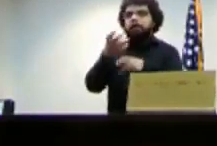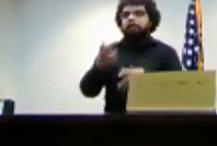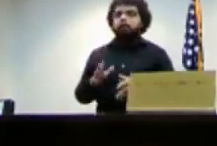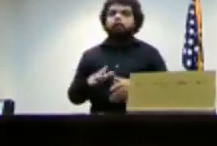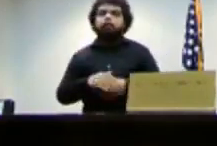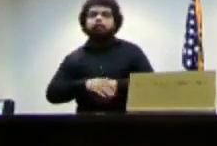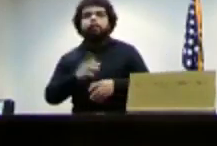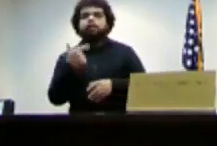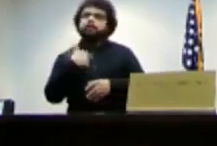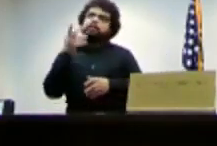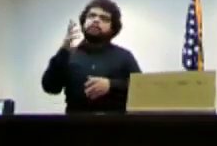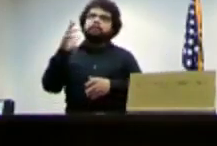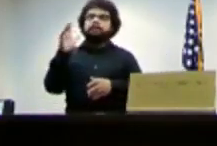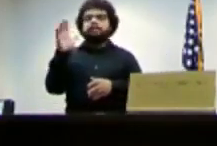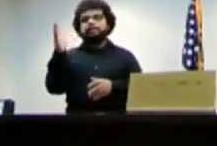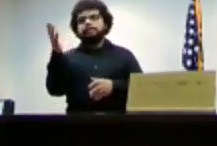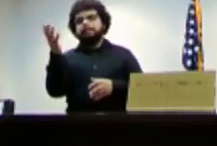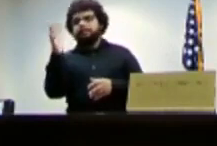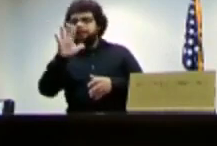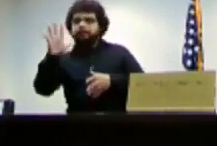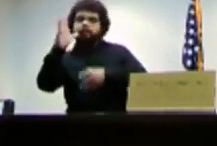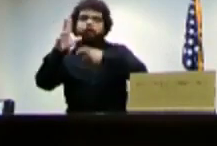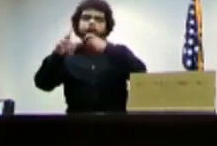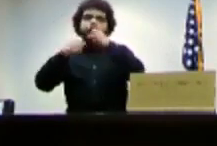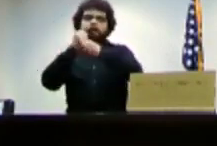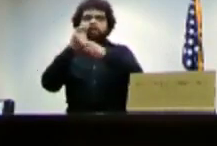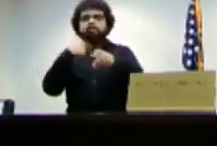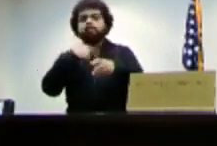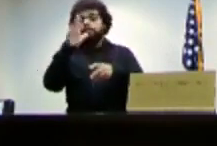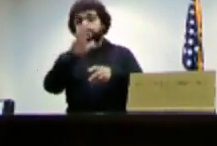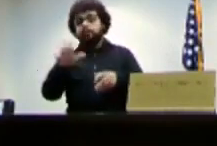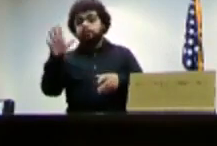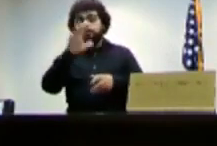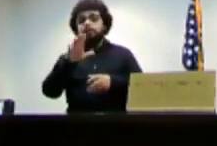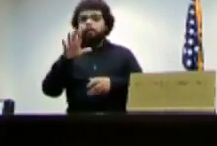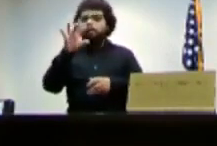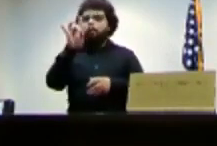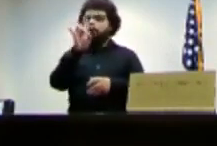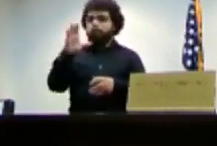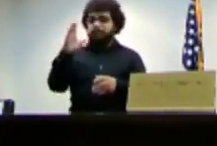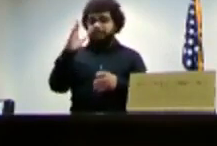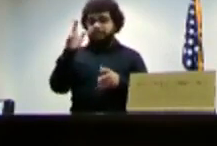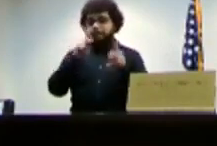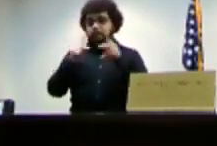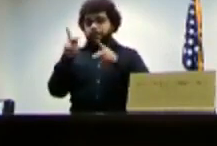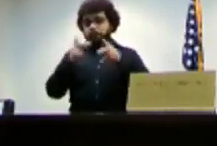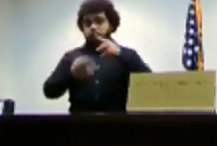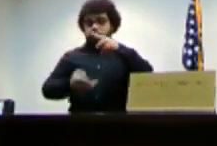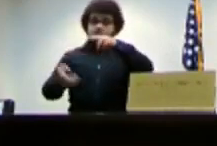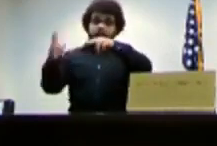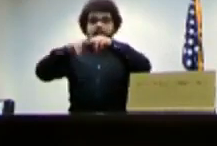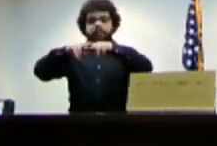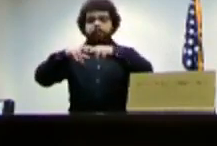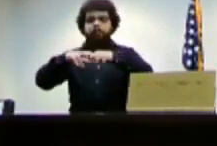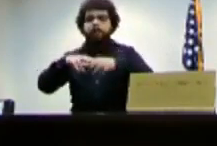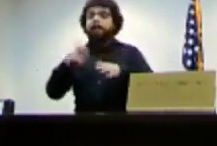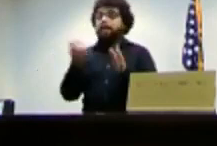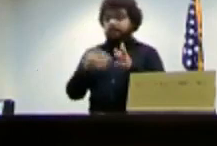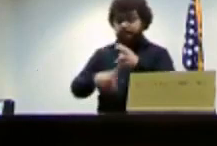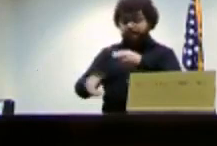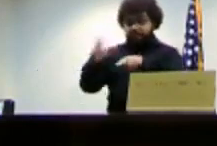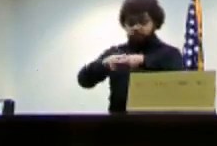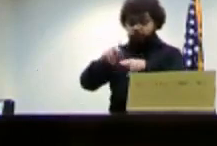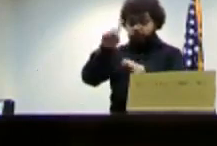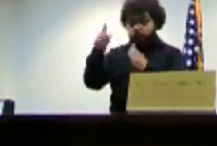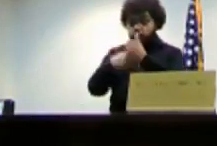había... El número que teníamos era como 800 personas más. Sabemos adicionales que adicionales a esto.